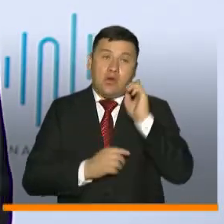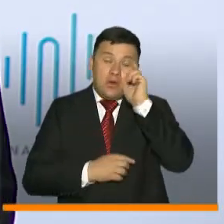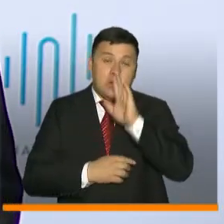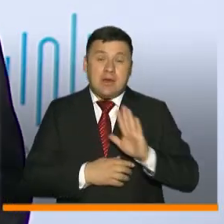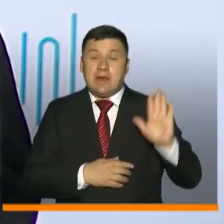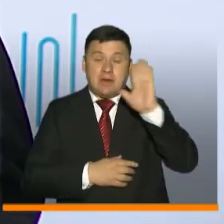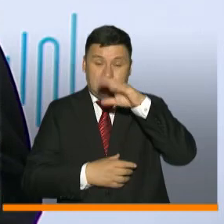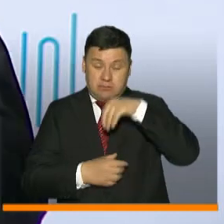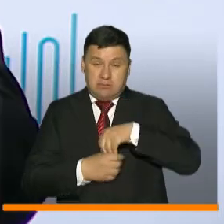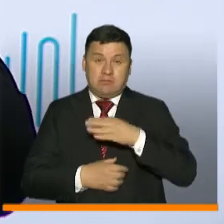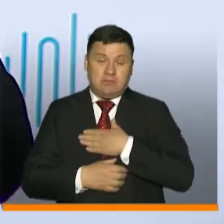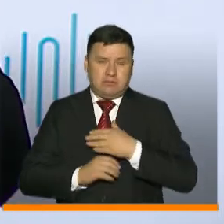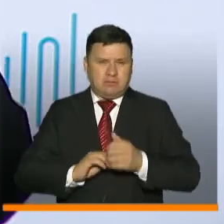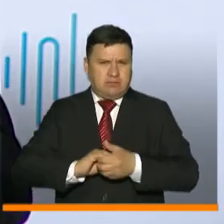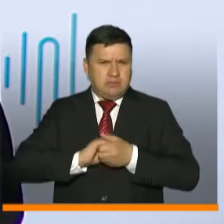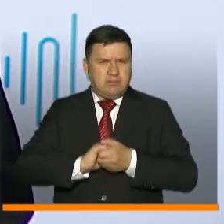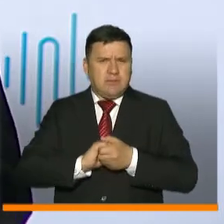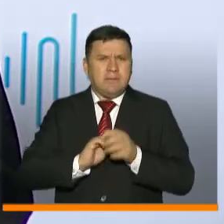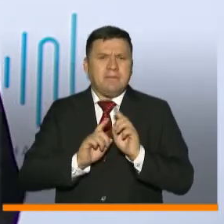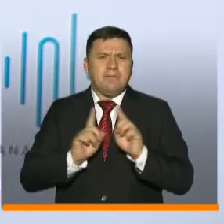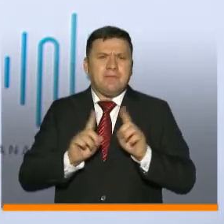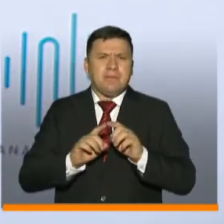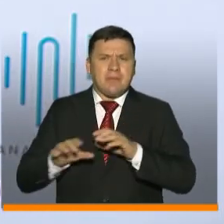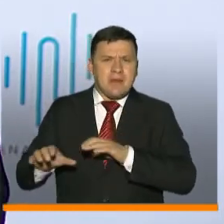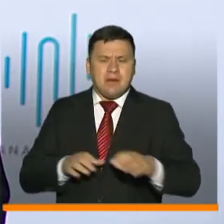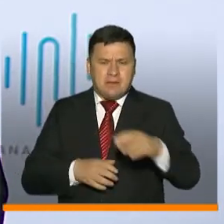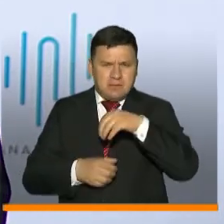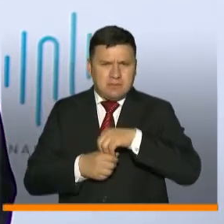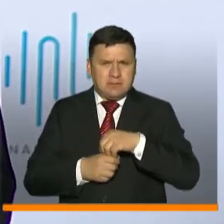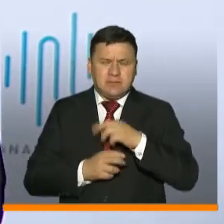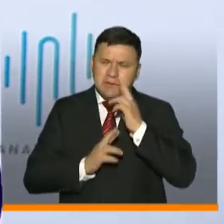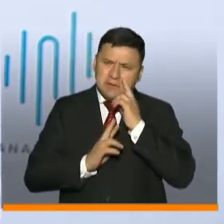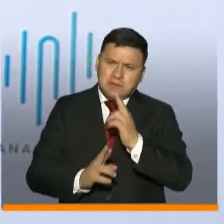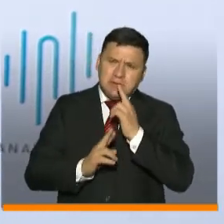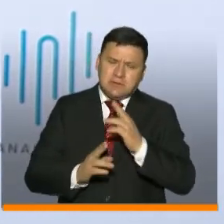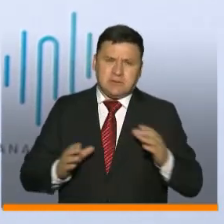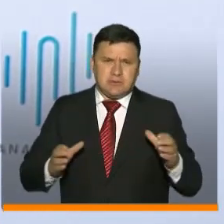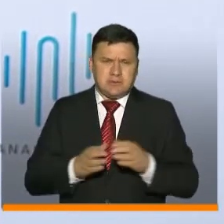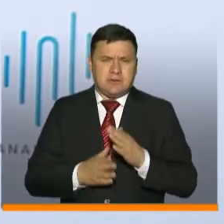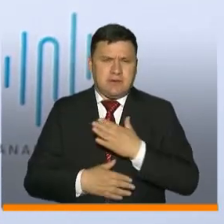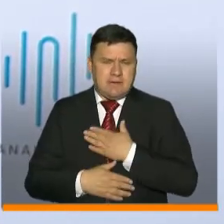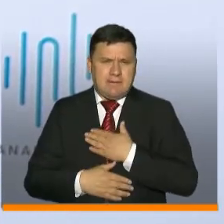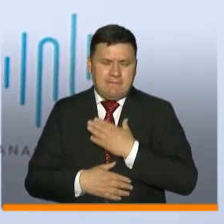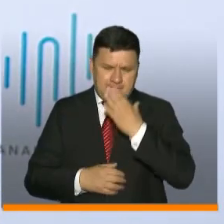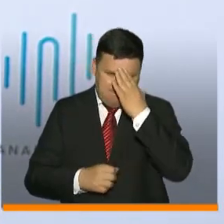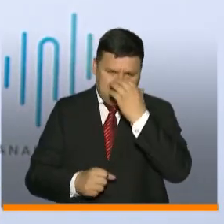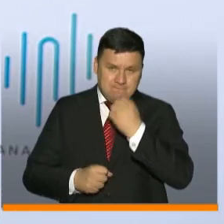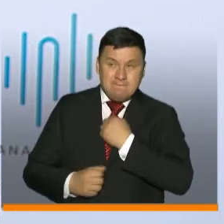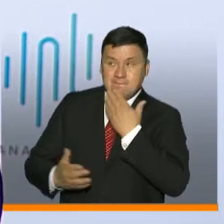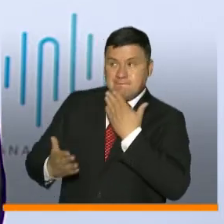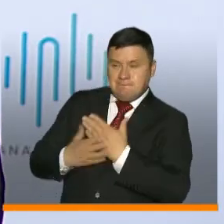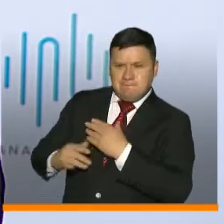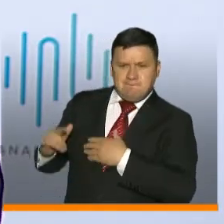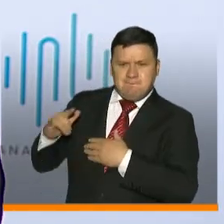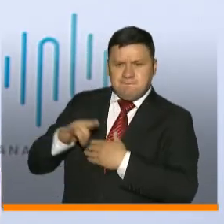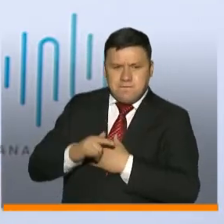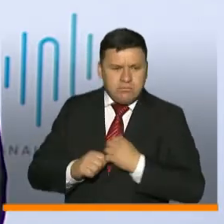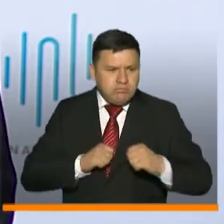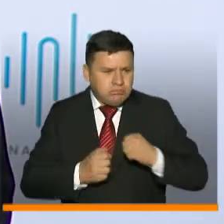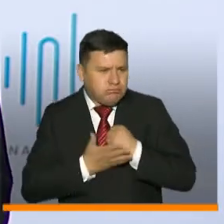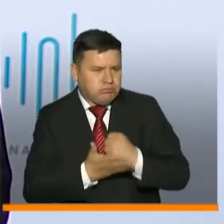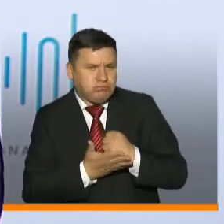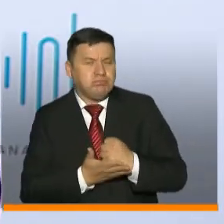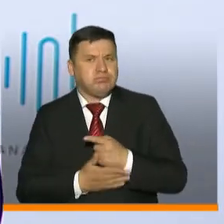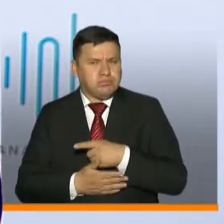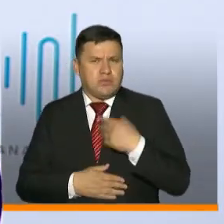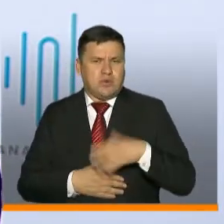gobierno nacional, de la mano con diferentes actores, hacer un reconocimiento a nuestra Fuerza Aérea Colombiana, que jugó un papel o